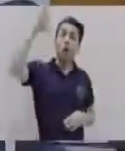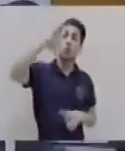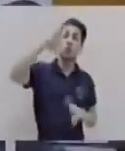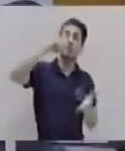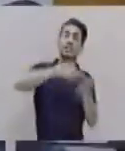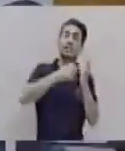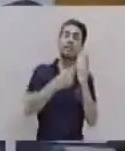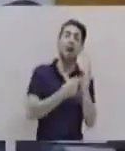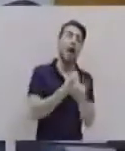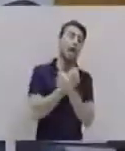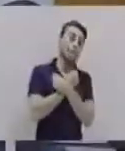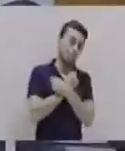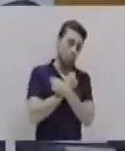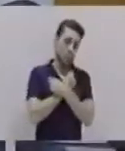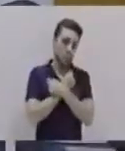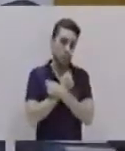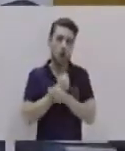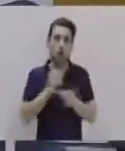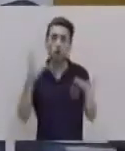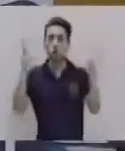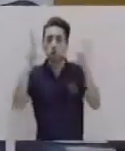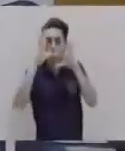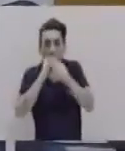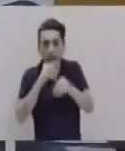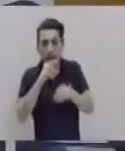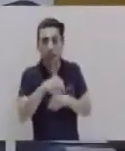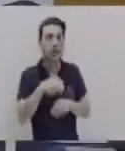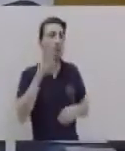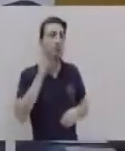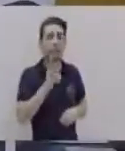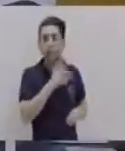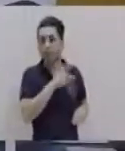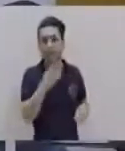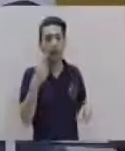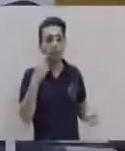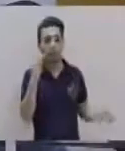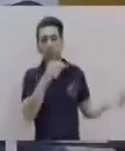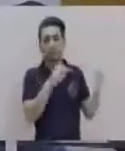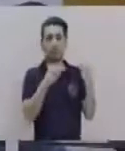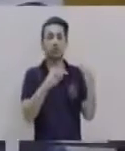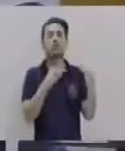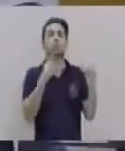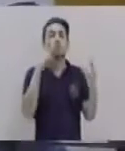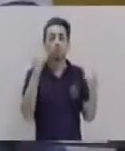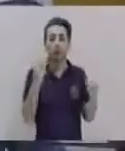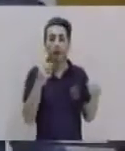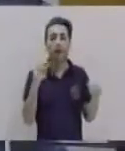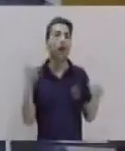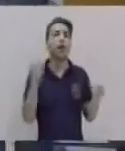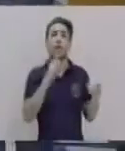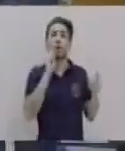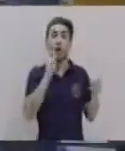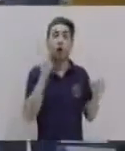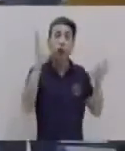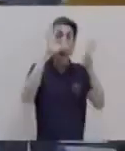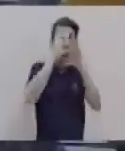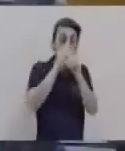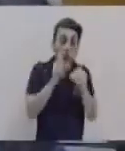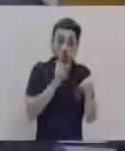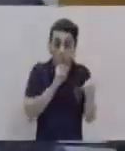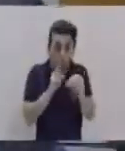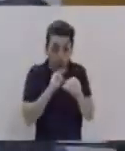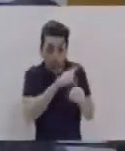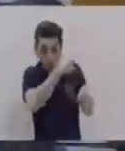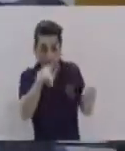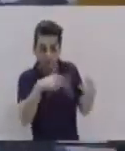amor, y la oscuridad, porque comúnmente los encuentros entre Romeo y Julieta eran en la noche, a oscuras, para que las demás personas